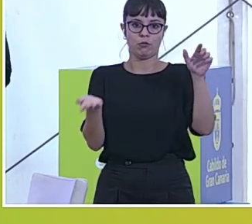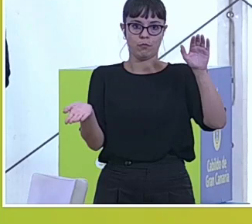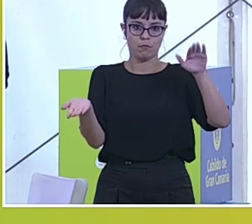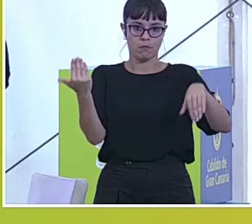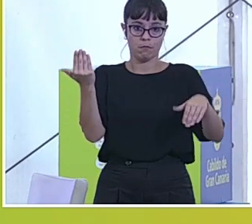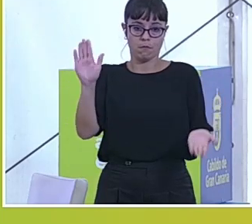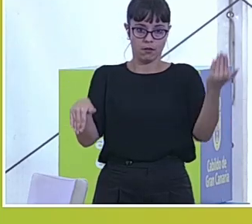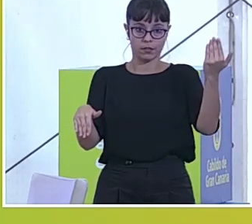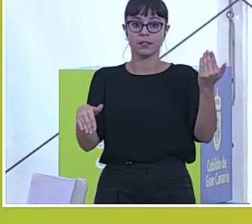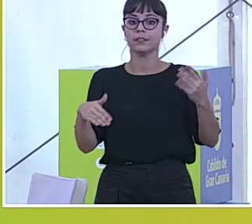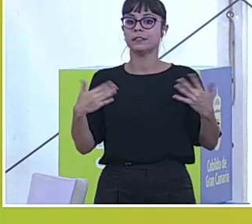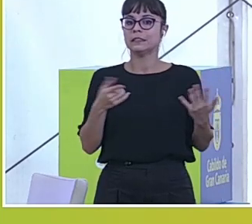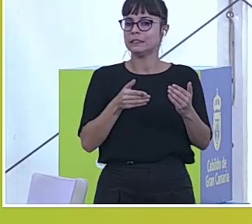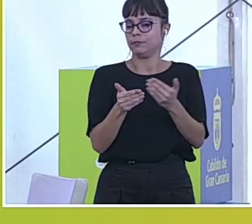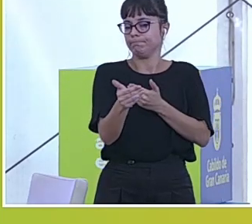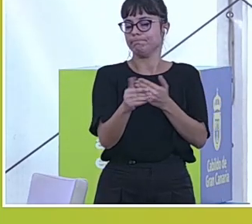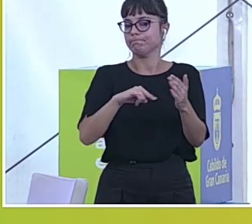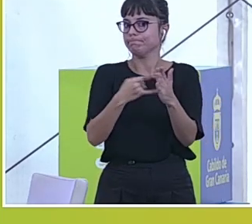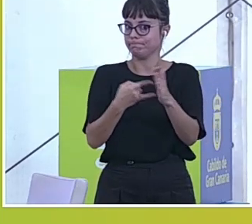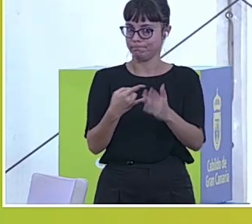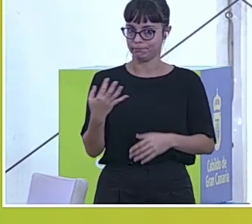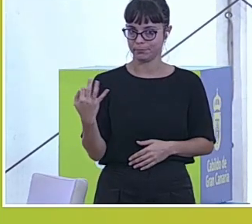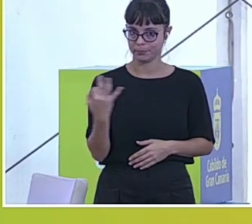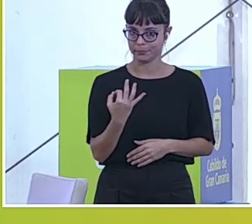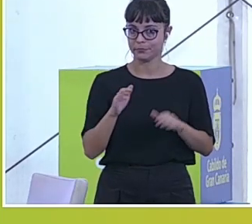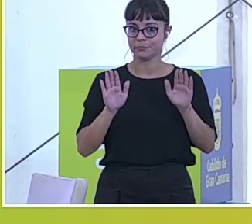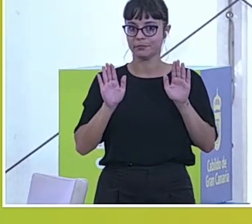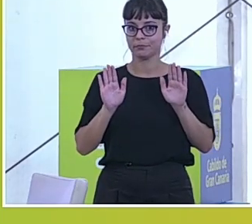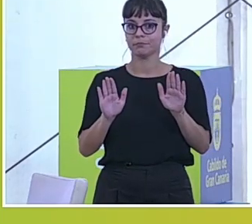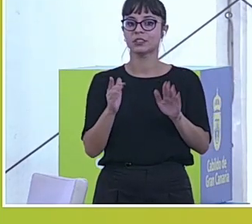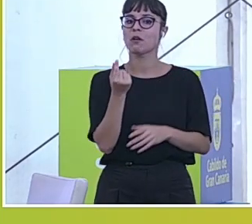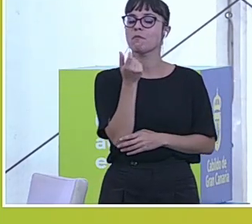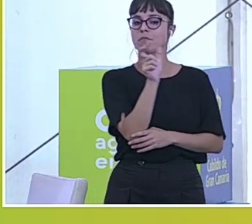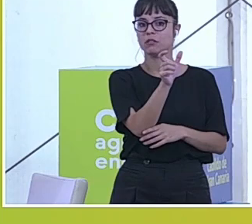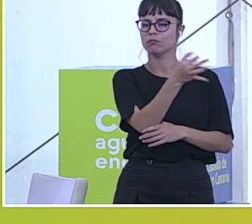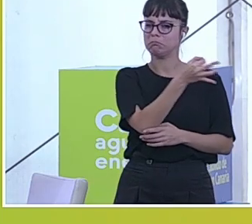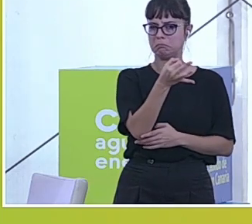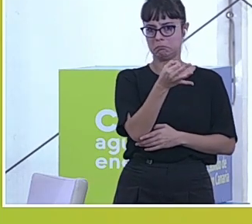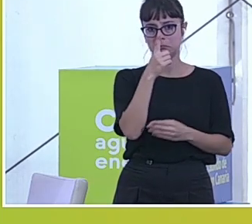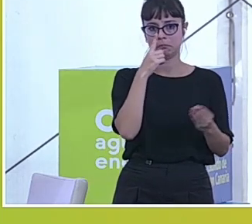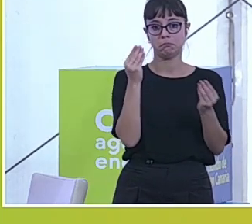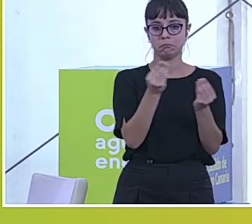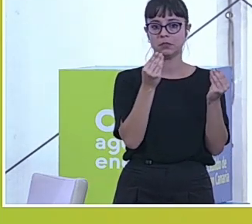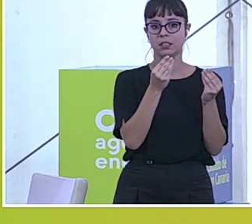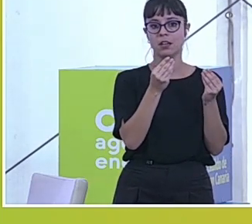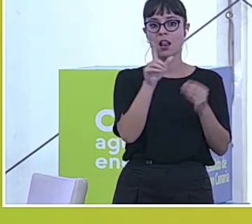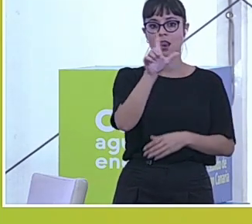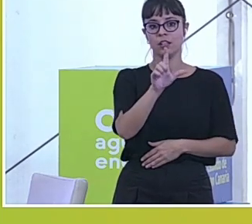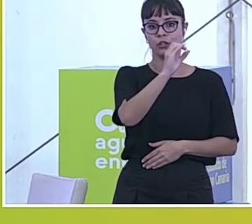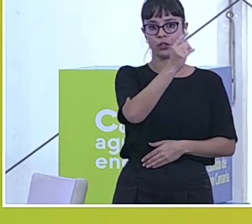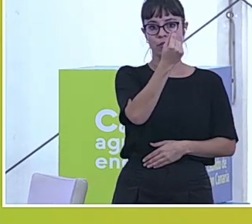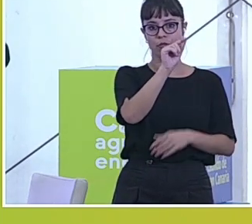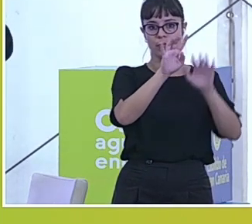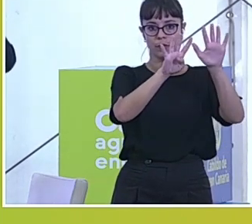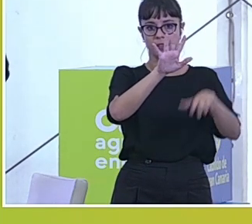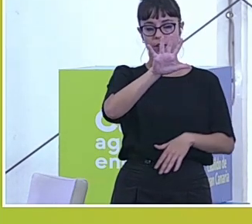no debería quedar así, ¿vale? Pero un precio de referencia que estaría bien sería 0,95 euros el litro, que es lo que ha